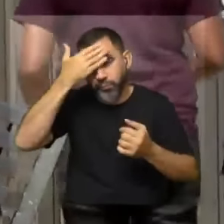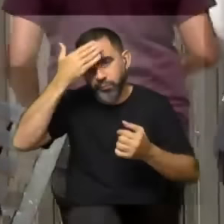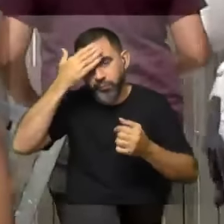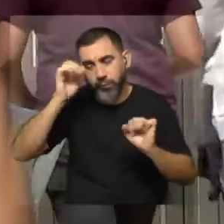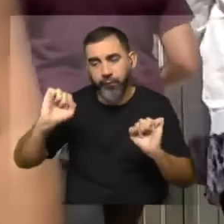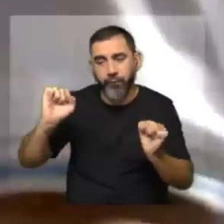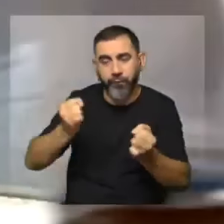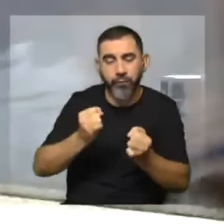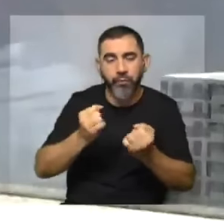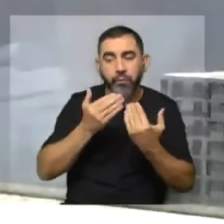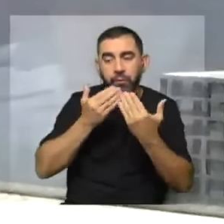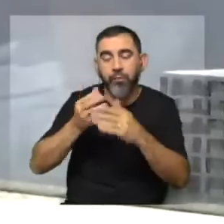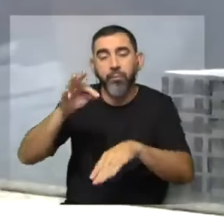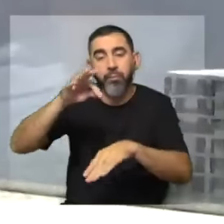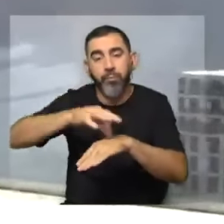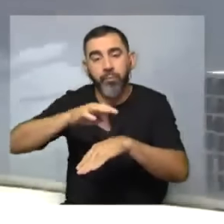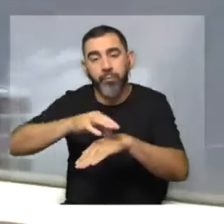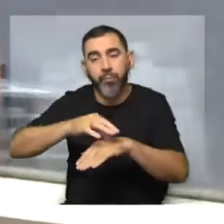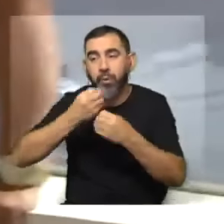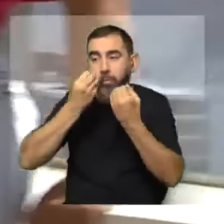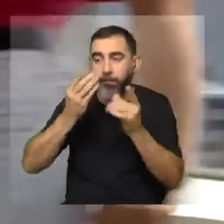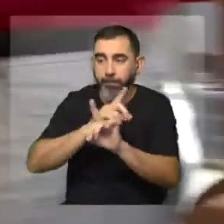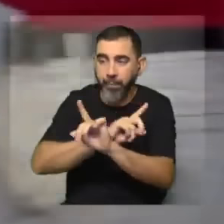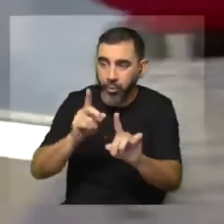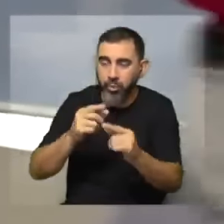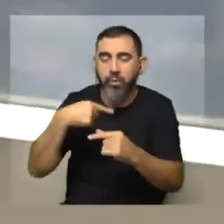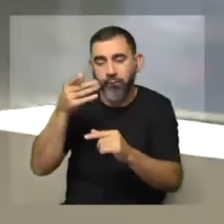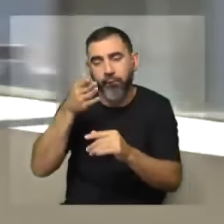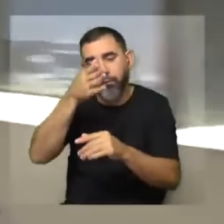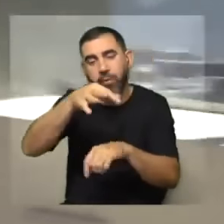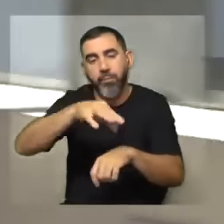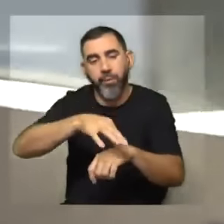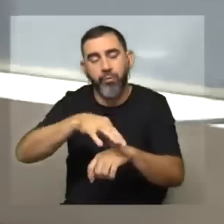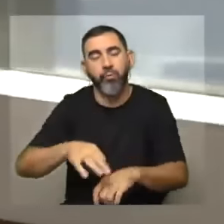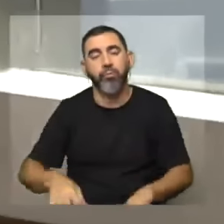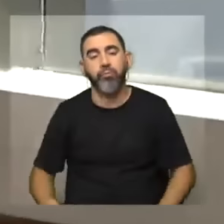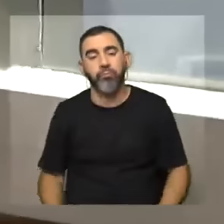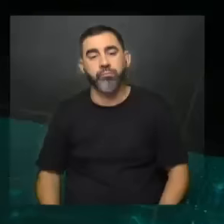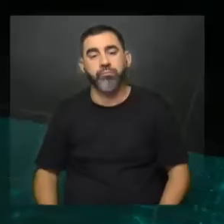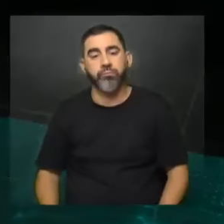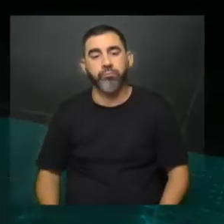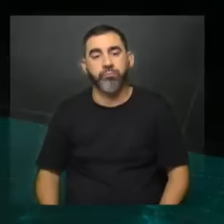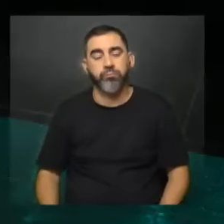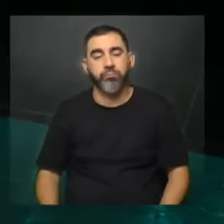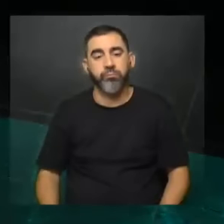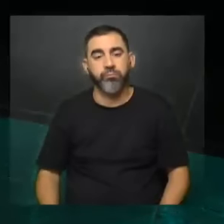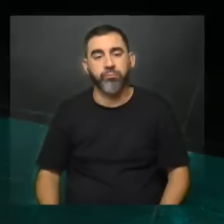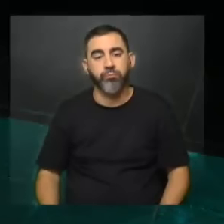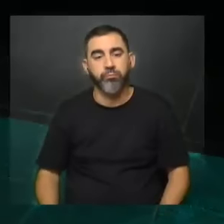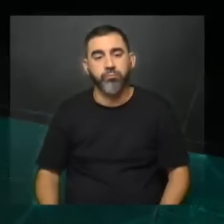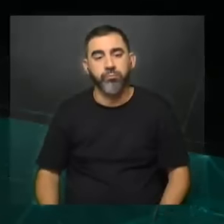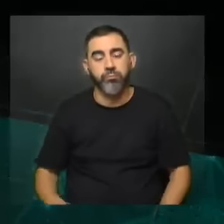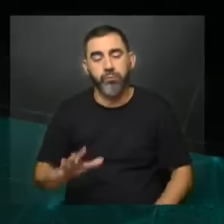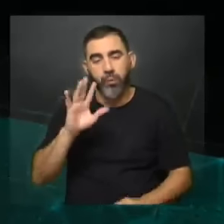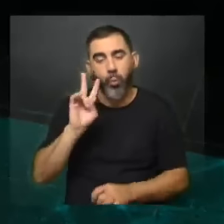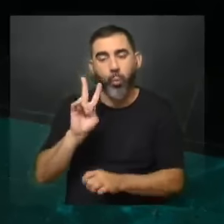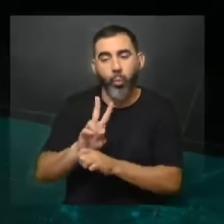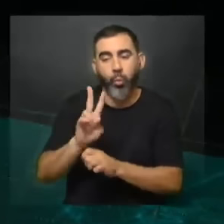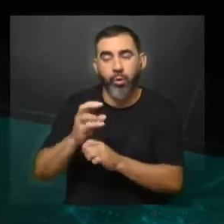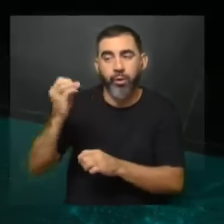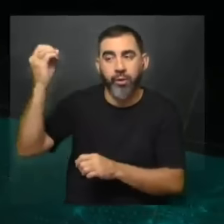fríos y consultar al médico si no se mejora con estas medidas tremendo eh a cuidarse el